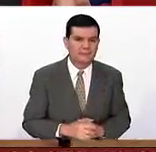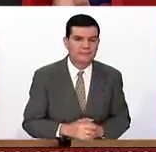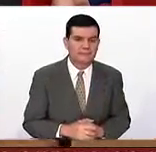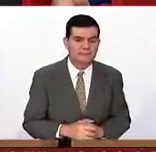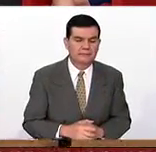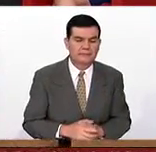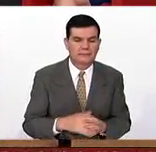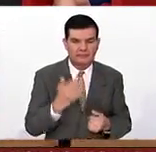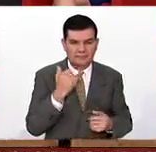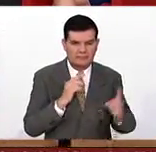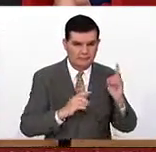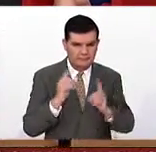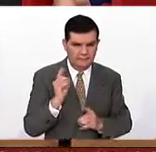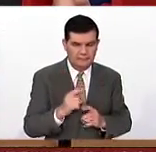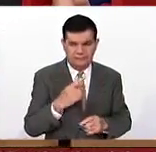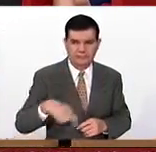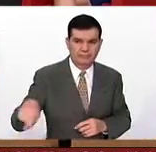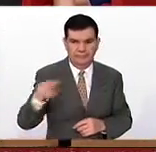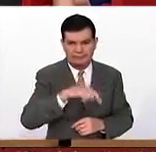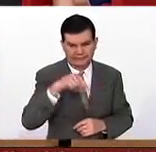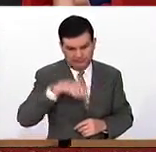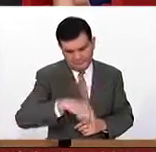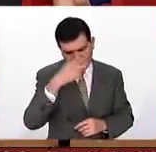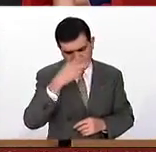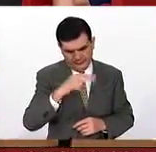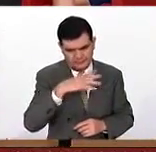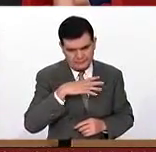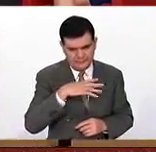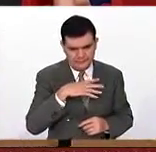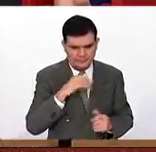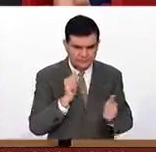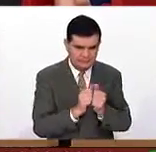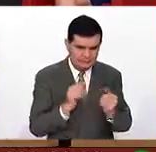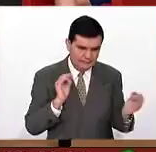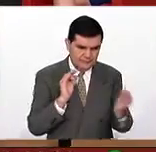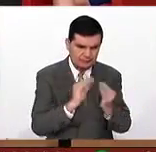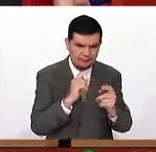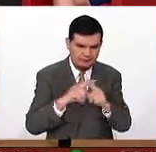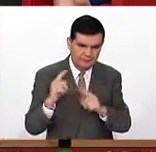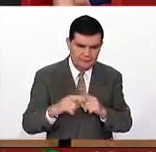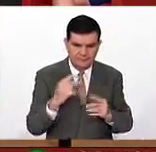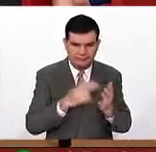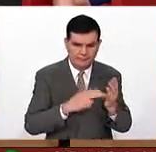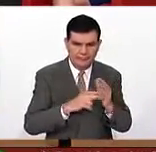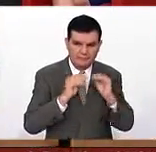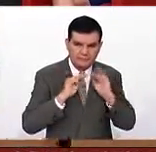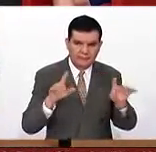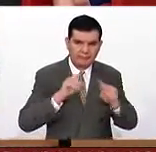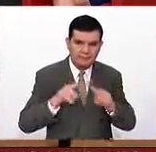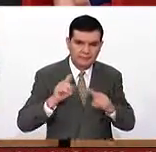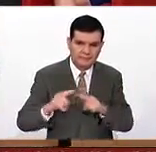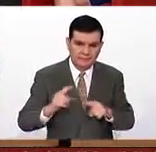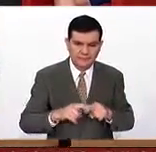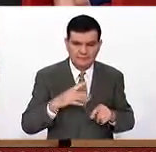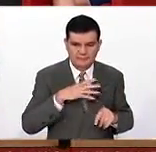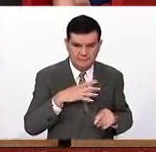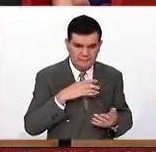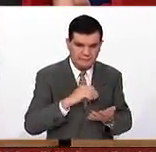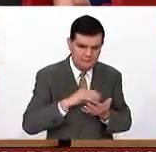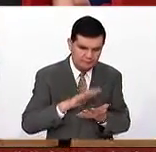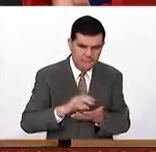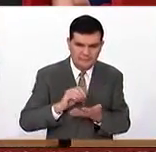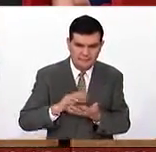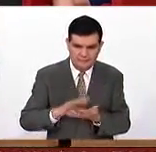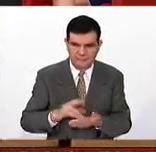bueno sin duda pues yo creo que todos en méxico hemos tenido un acercamiento con las excelentes herramientas de divulgación que ustedes tienen que dar muy buenos